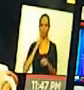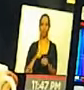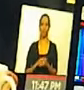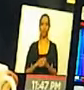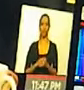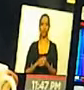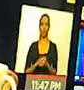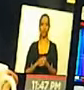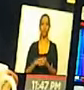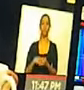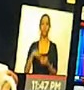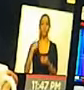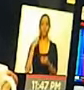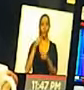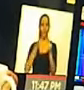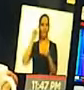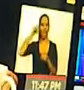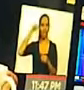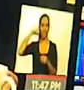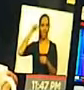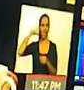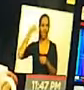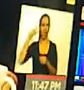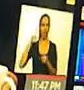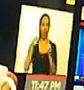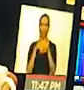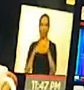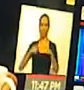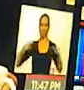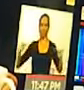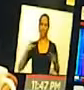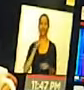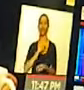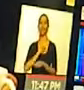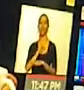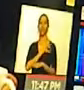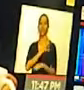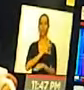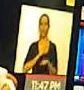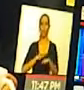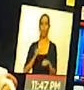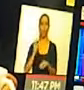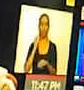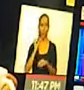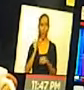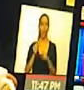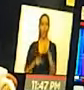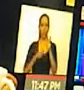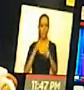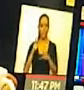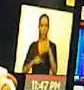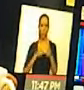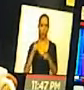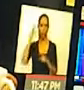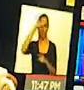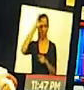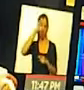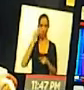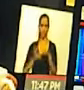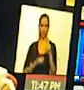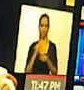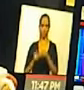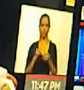años. Vamos a pasar ese video para que lo viralicemos en las redes sociales, porque es un poco el producto de la conciencia que